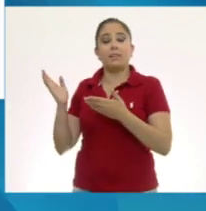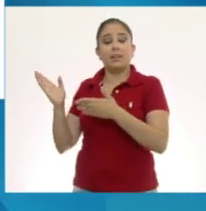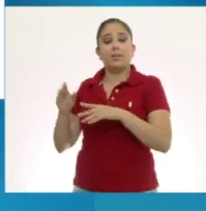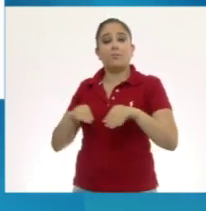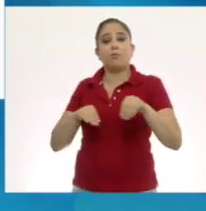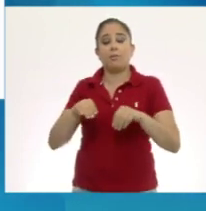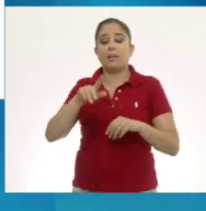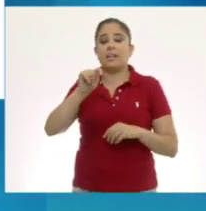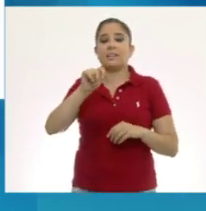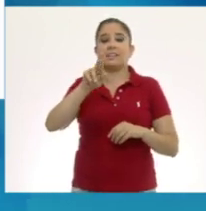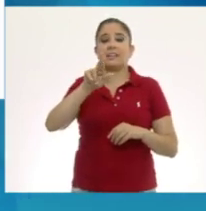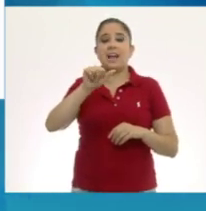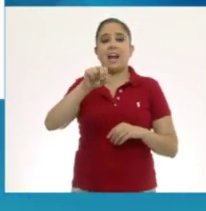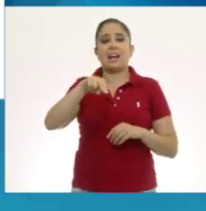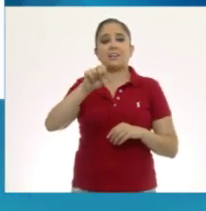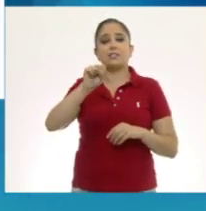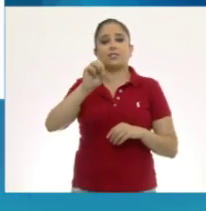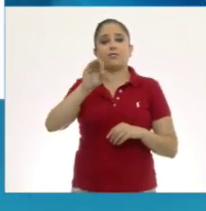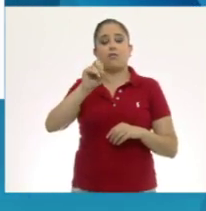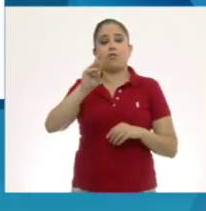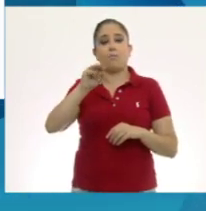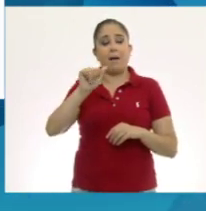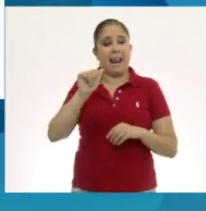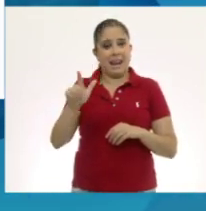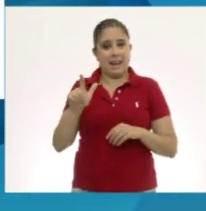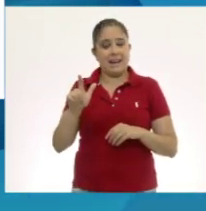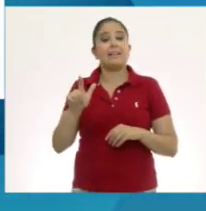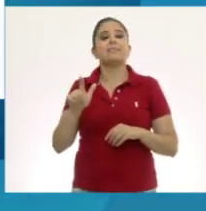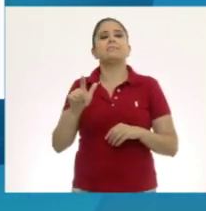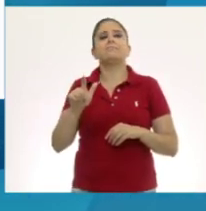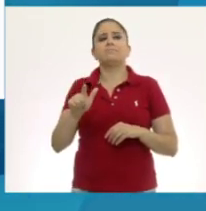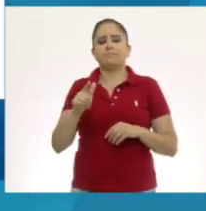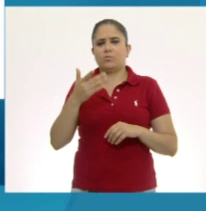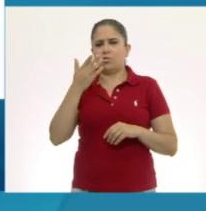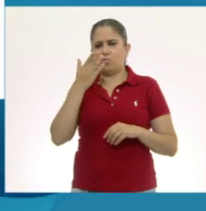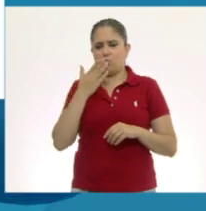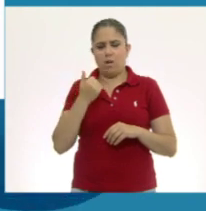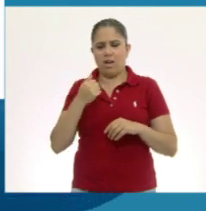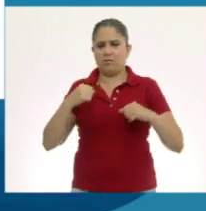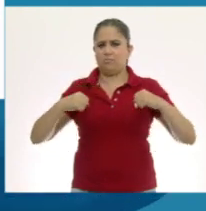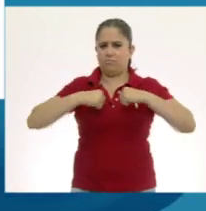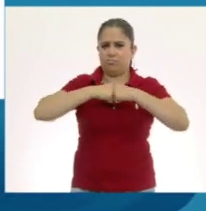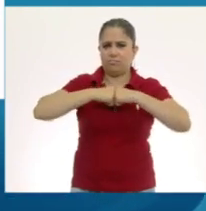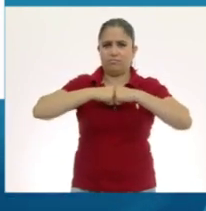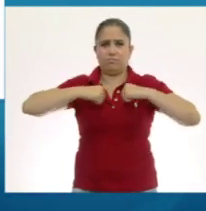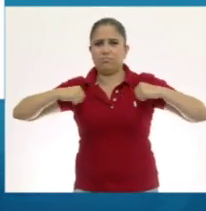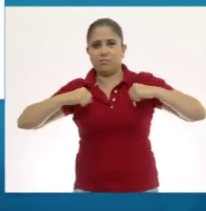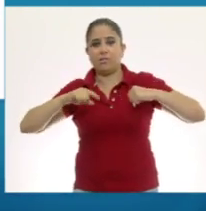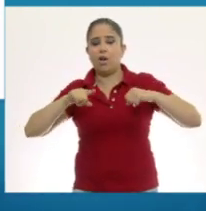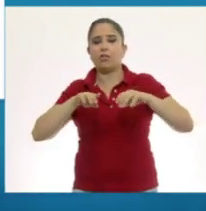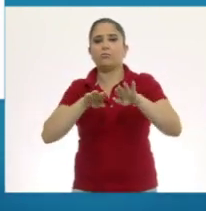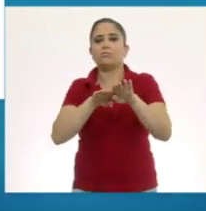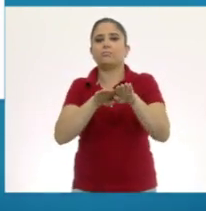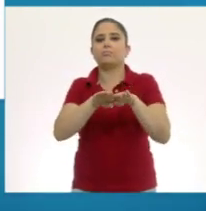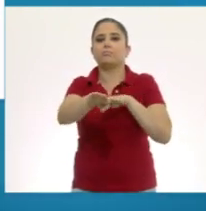llama transformante, que no se enfrentan las dos placas, tampoco se alejan, pero sí se